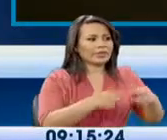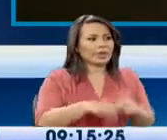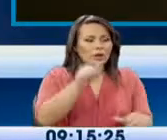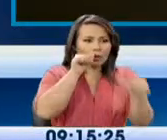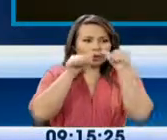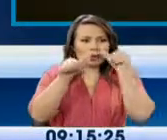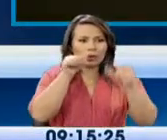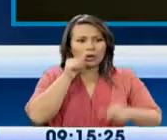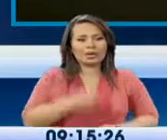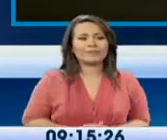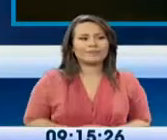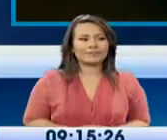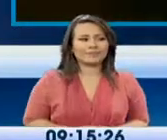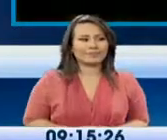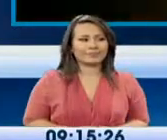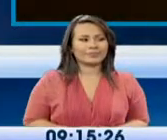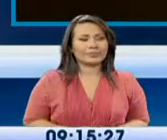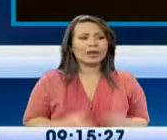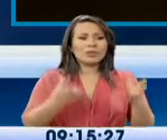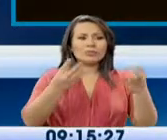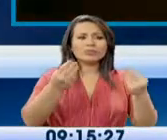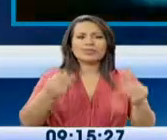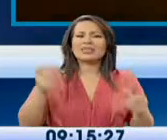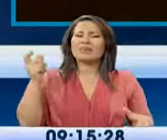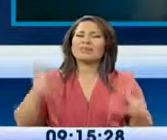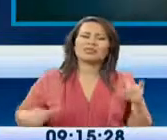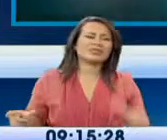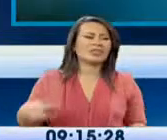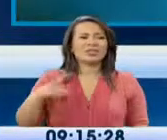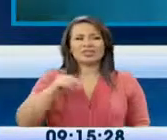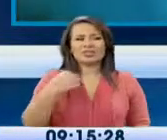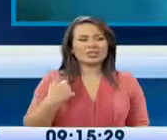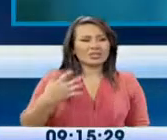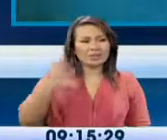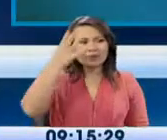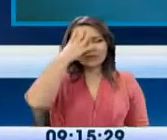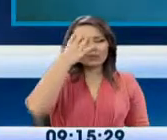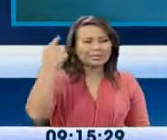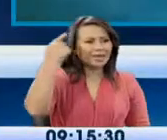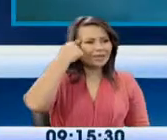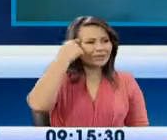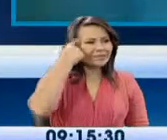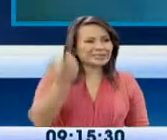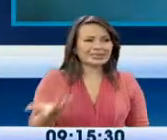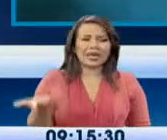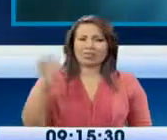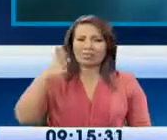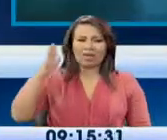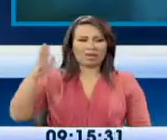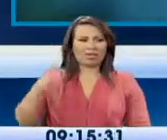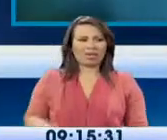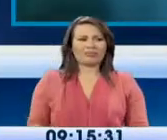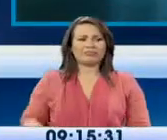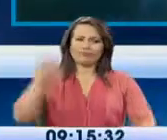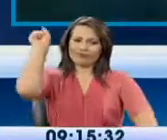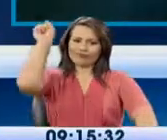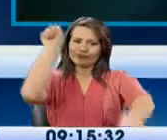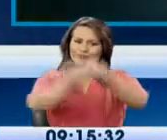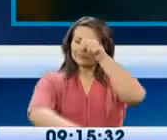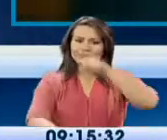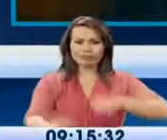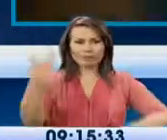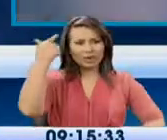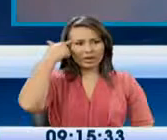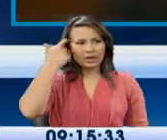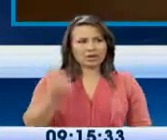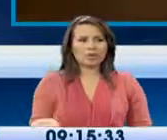Es decir, gente que ha perdido todo escrúpulo, que no tiene conciencia, ¿verdad? Y que lo único que buscan a una costa de su